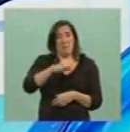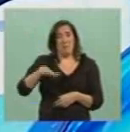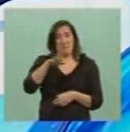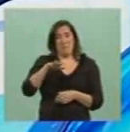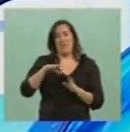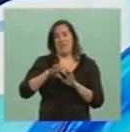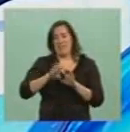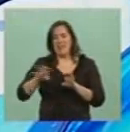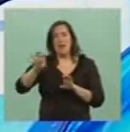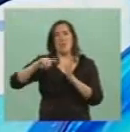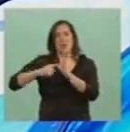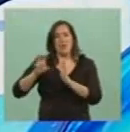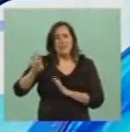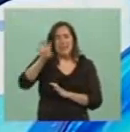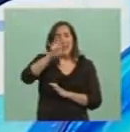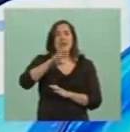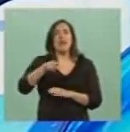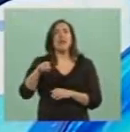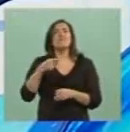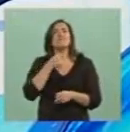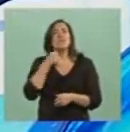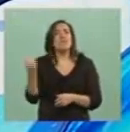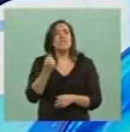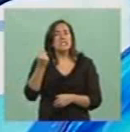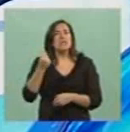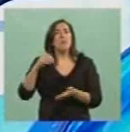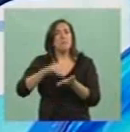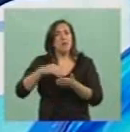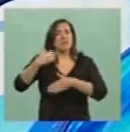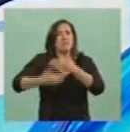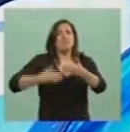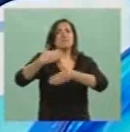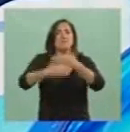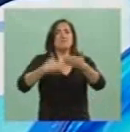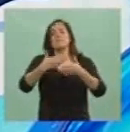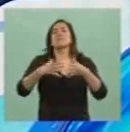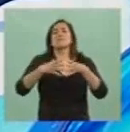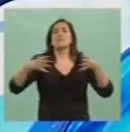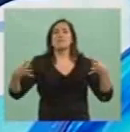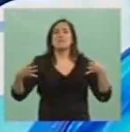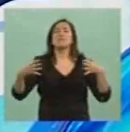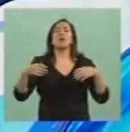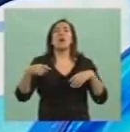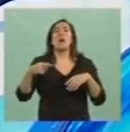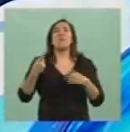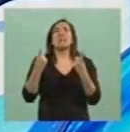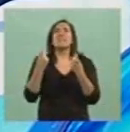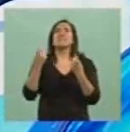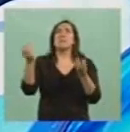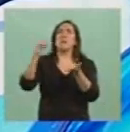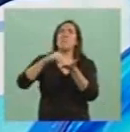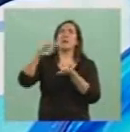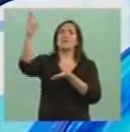tiempos inmemoriales, un desarrollo y una infraestructura logística que naturalmente atrae las